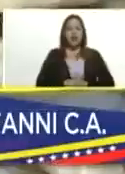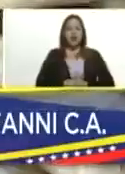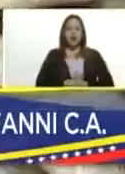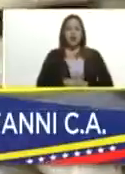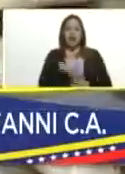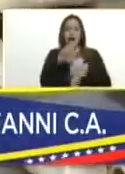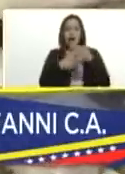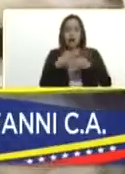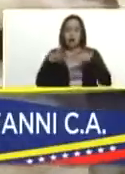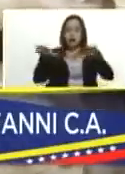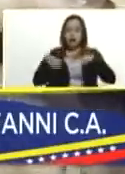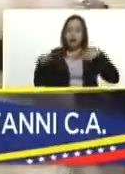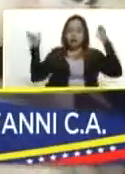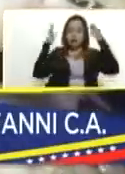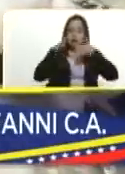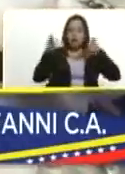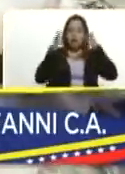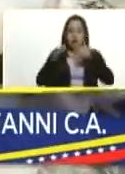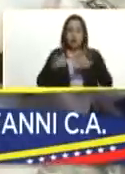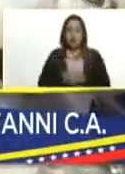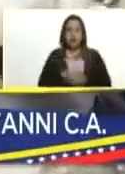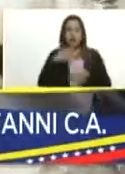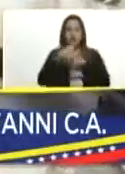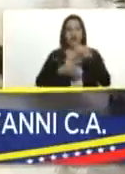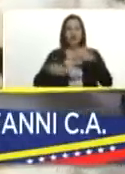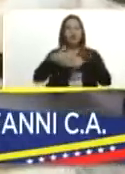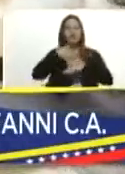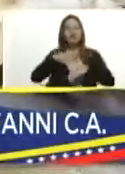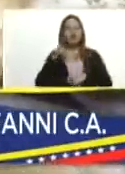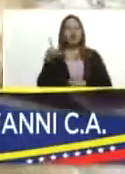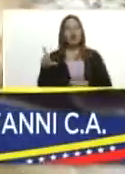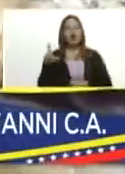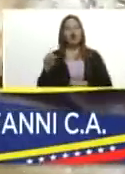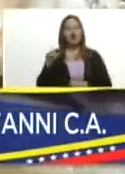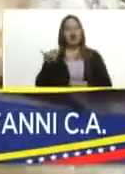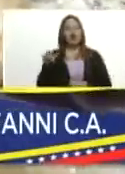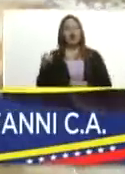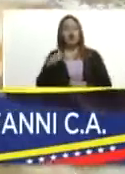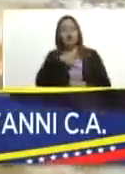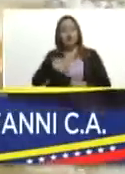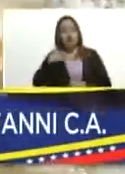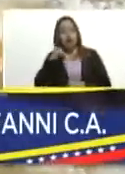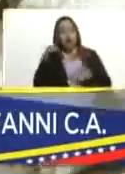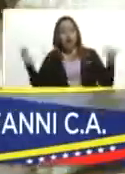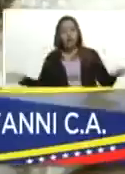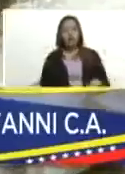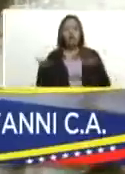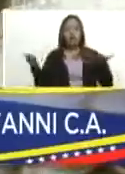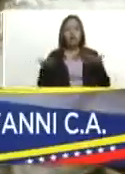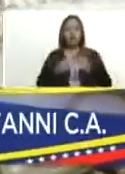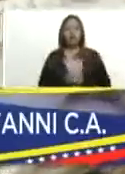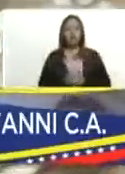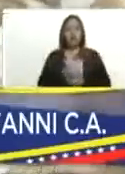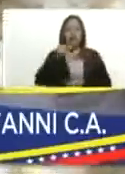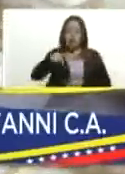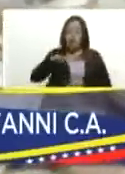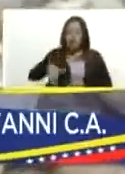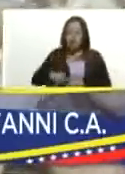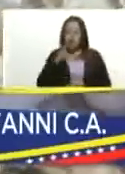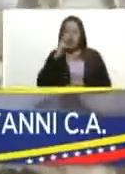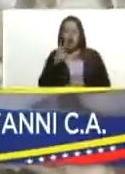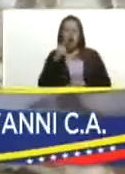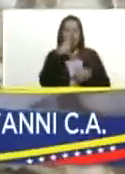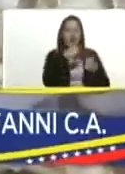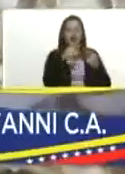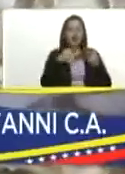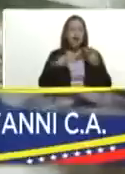sus instrucciones, que se la emana el ministro Juan Carlos Loyo, estamos precisamente impulsando. Aquí podemos ver